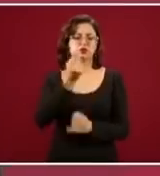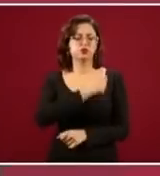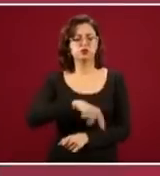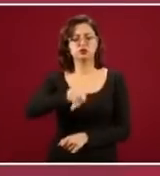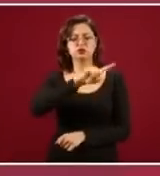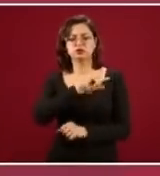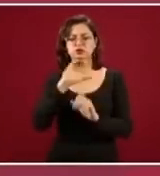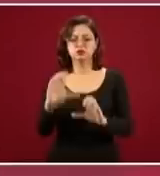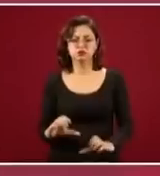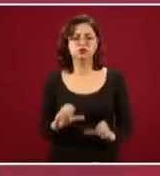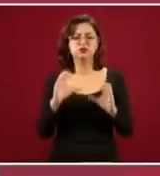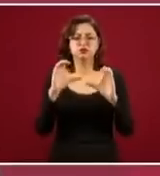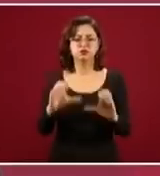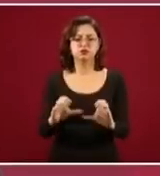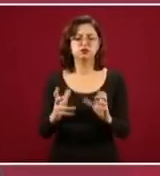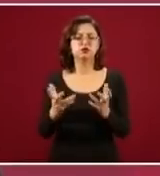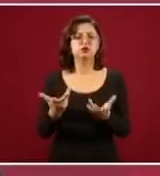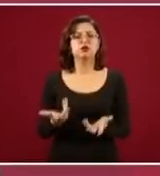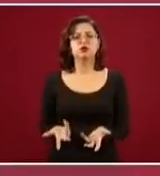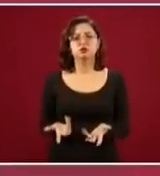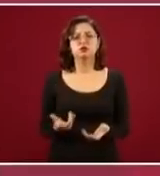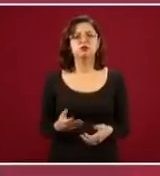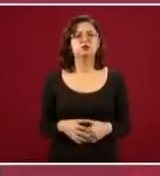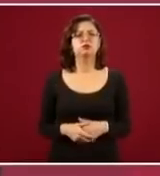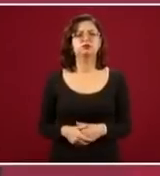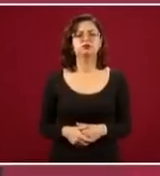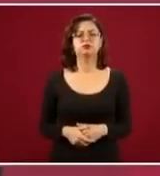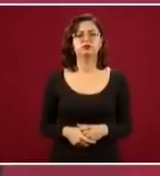Eso no puede